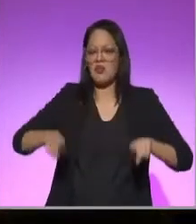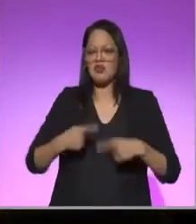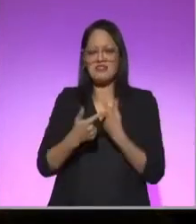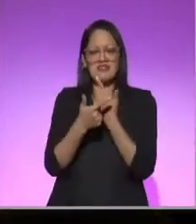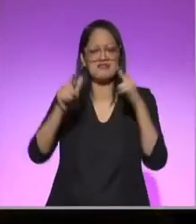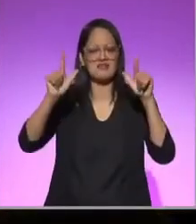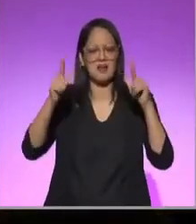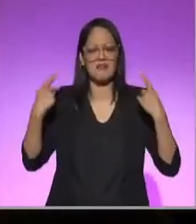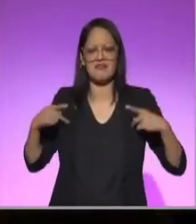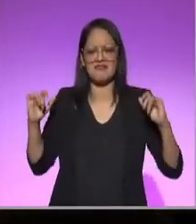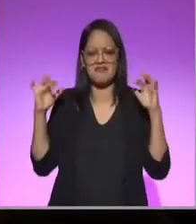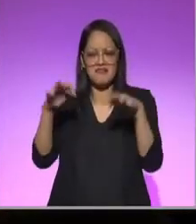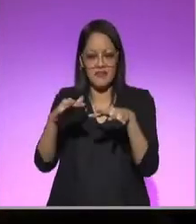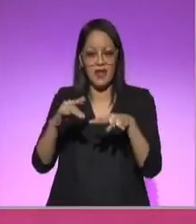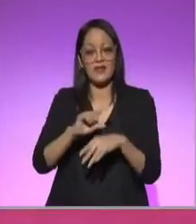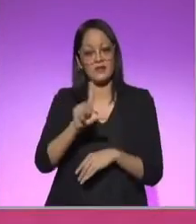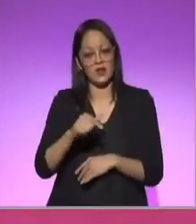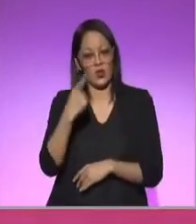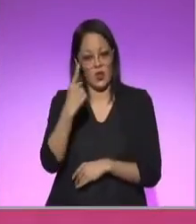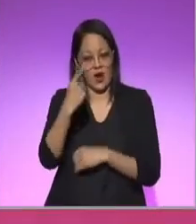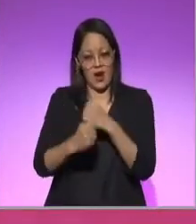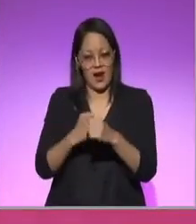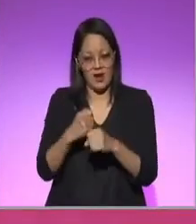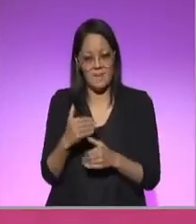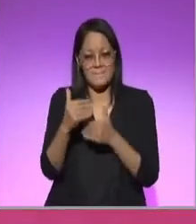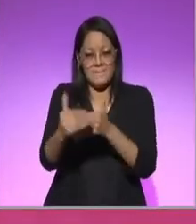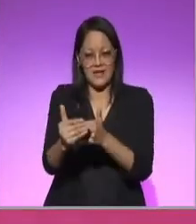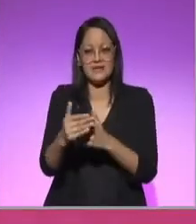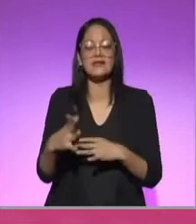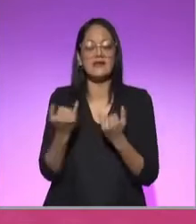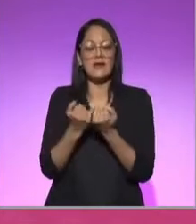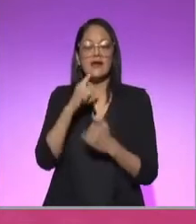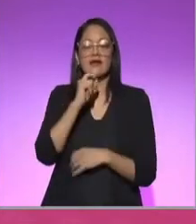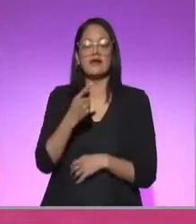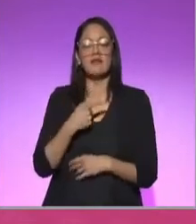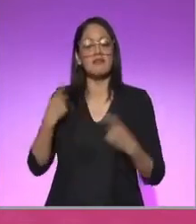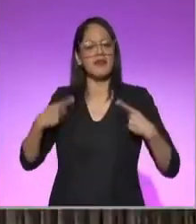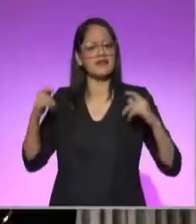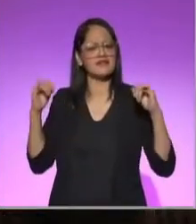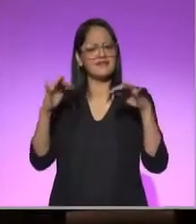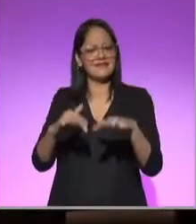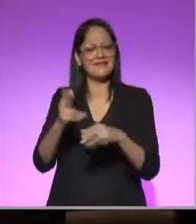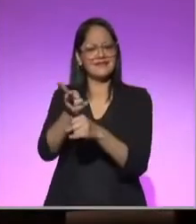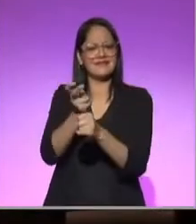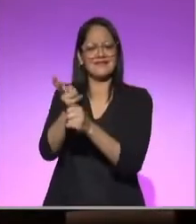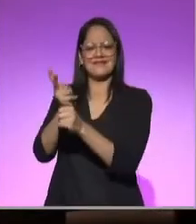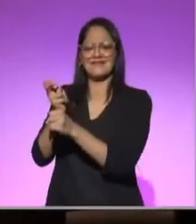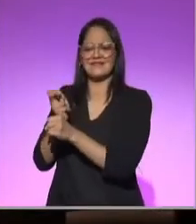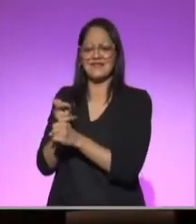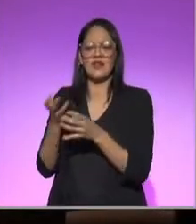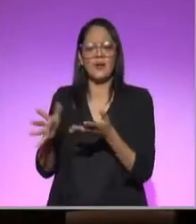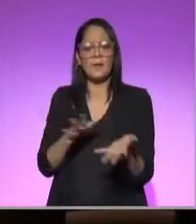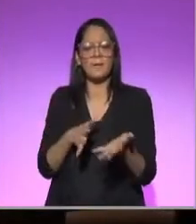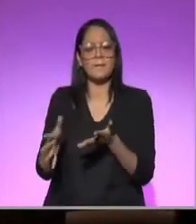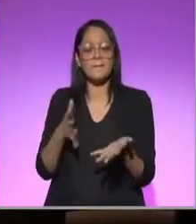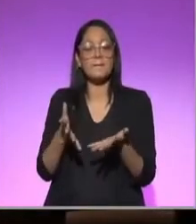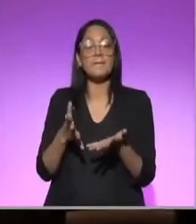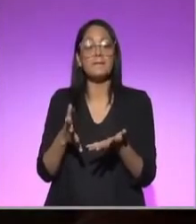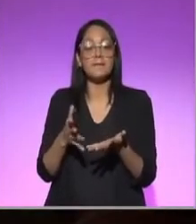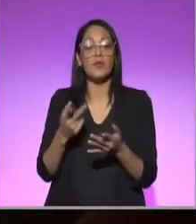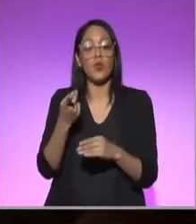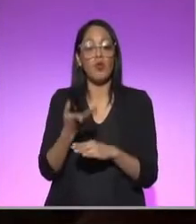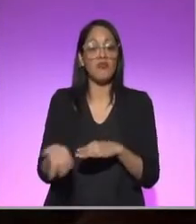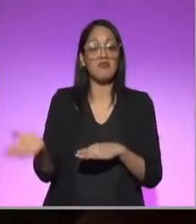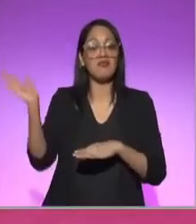invidente. Y el año siguiente hicimos otro que, como era ya tanta la afluencia de invitados, duró un día entero, como